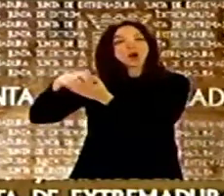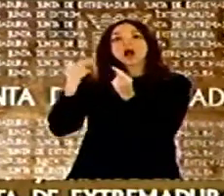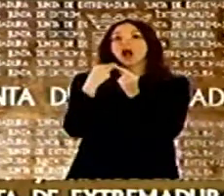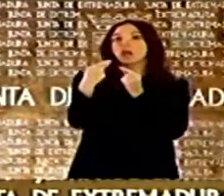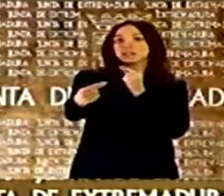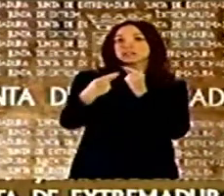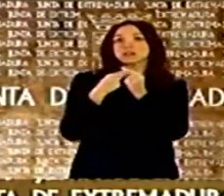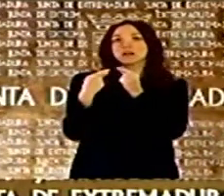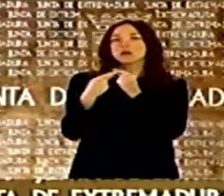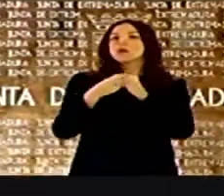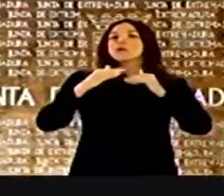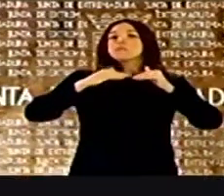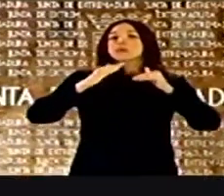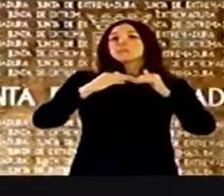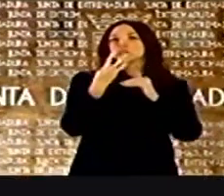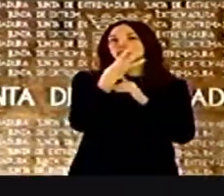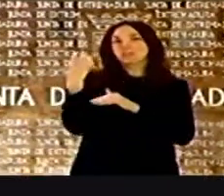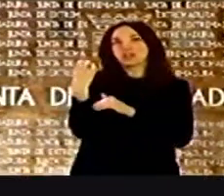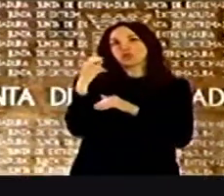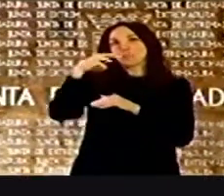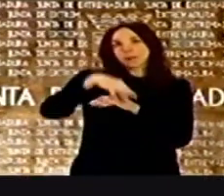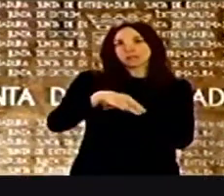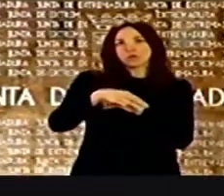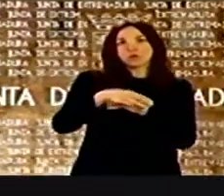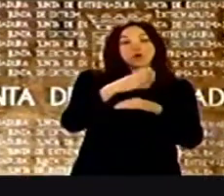ser mínimo de 300 metros de puerta a puerta,